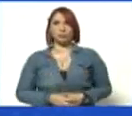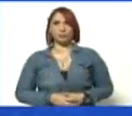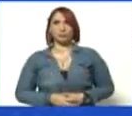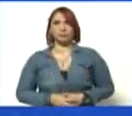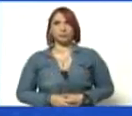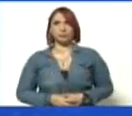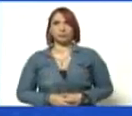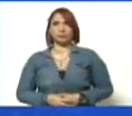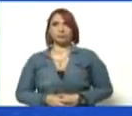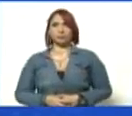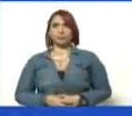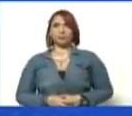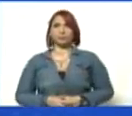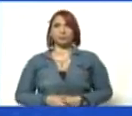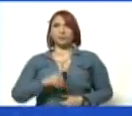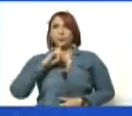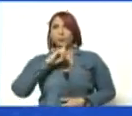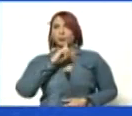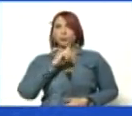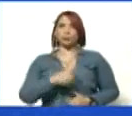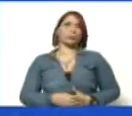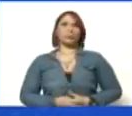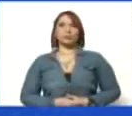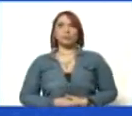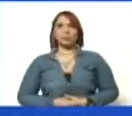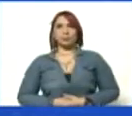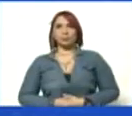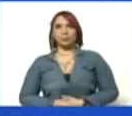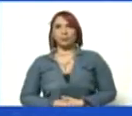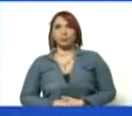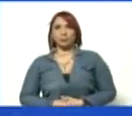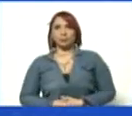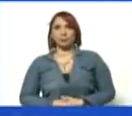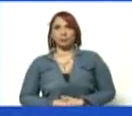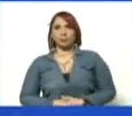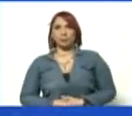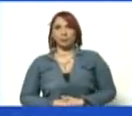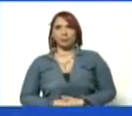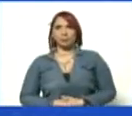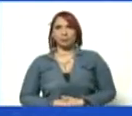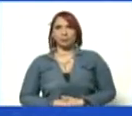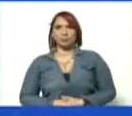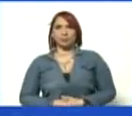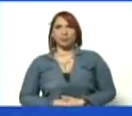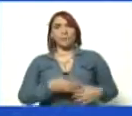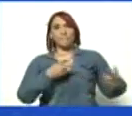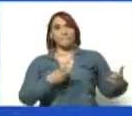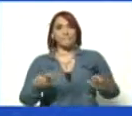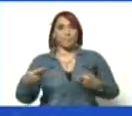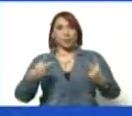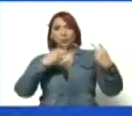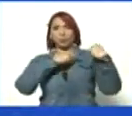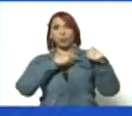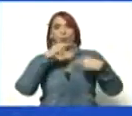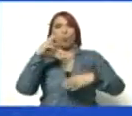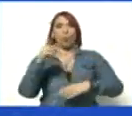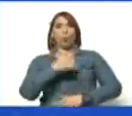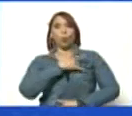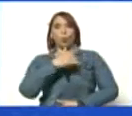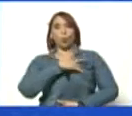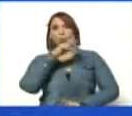Van Grieken, conocido como el Cubo Azul, y lo recibe la rectora de la Universidad